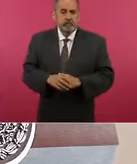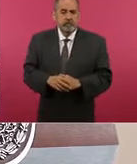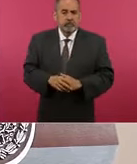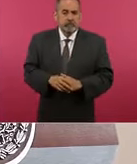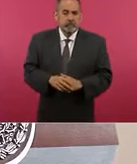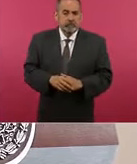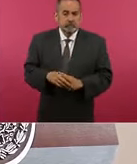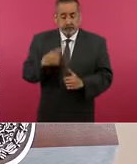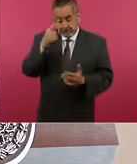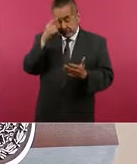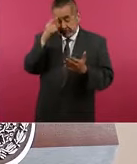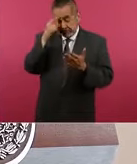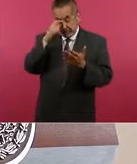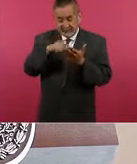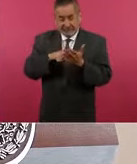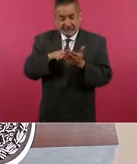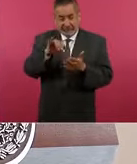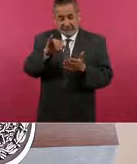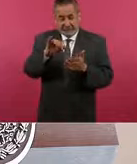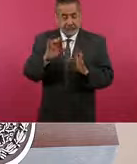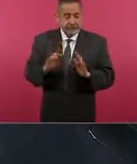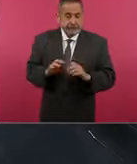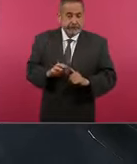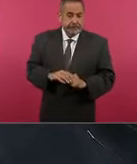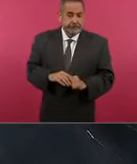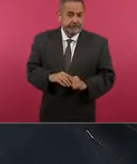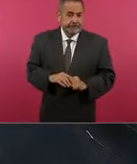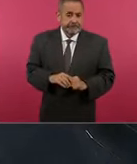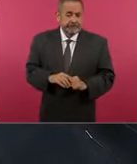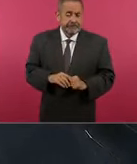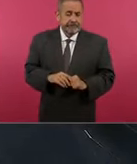pues yo creo que si